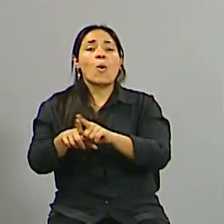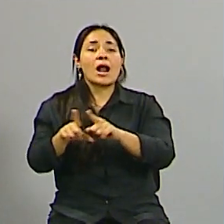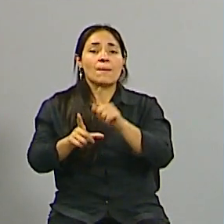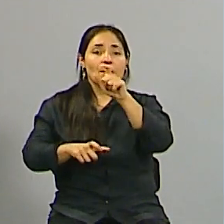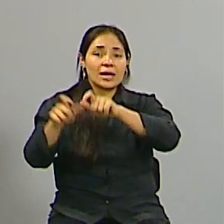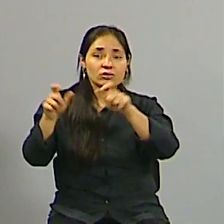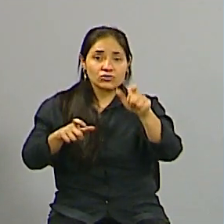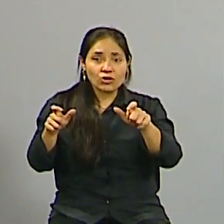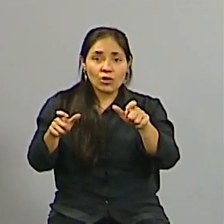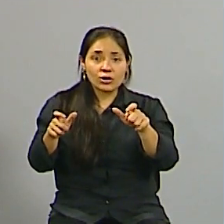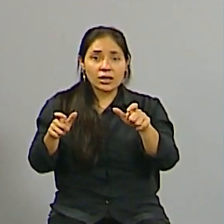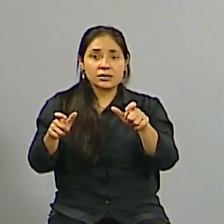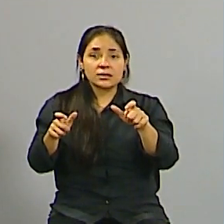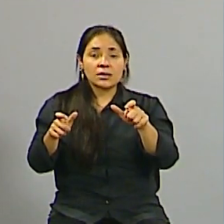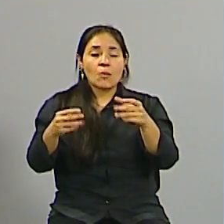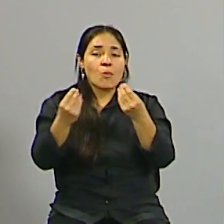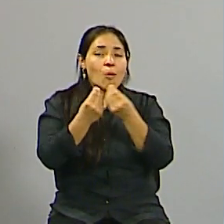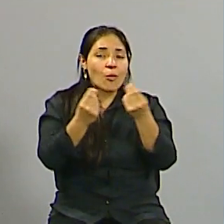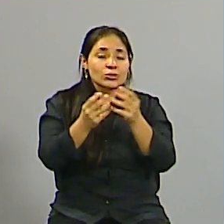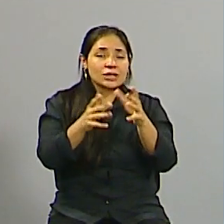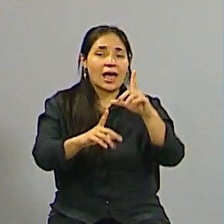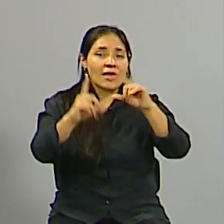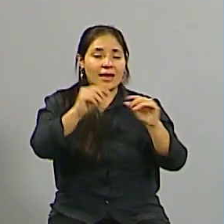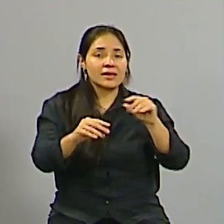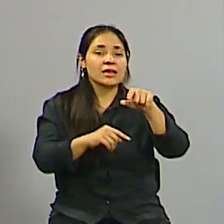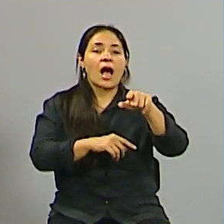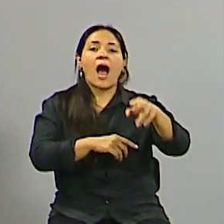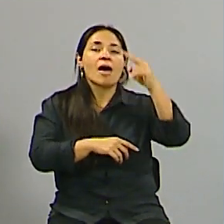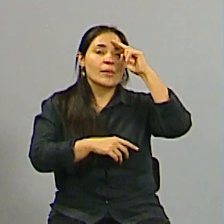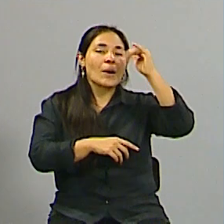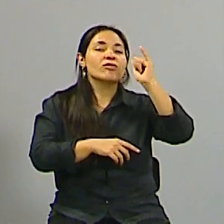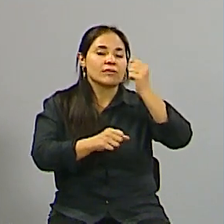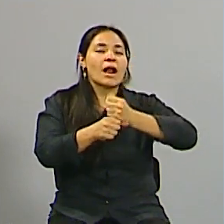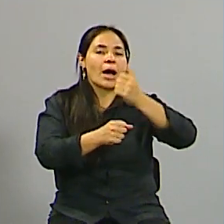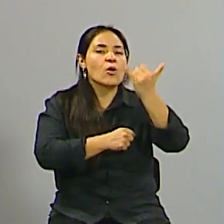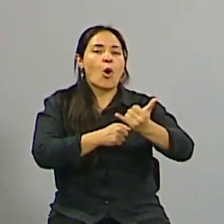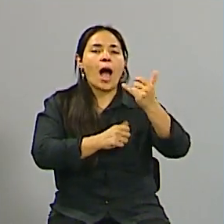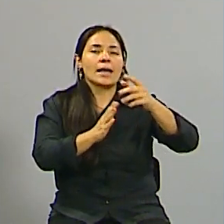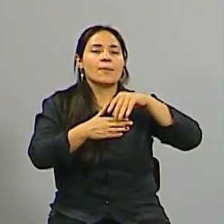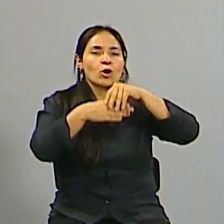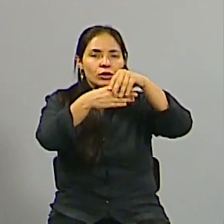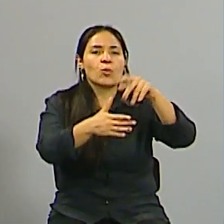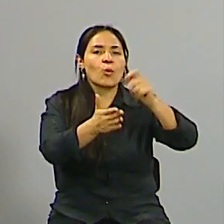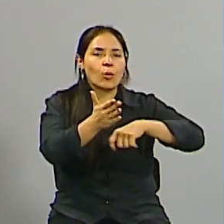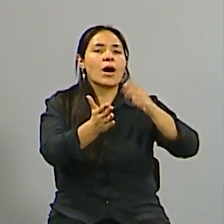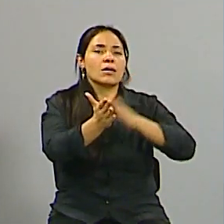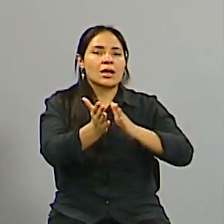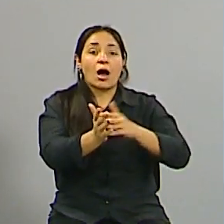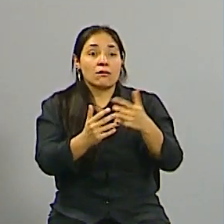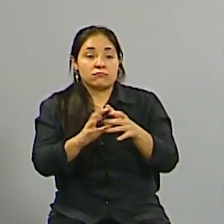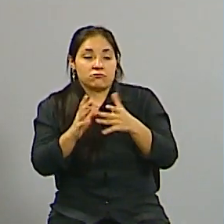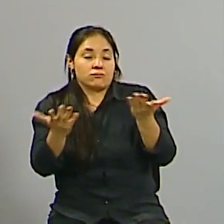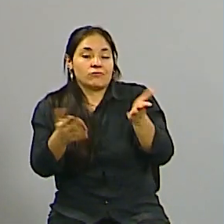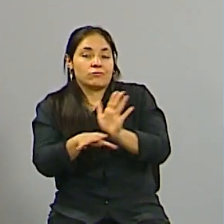están contados en la estadística, claro, como ocupados, es decir, que trabajan, no que están desocupados, sino que